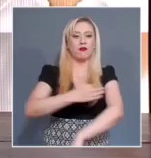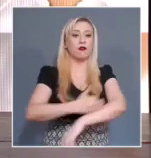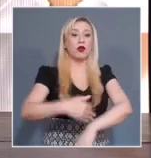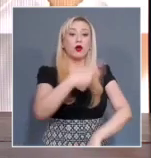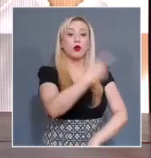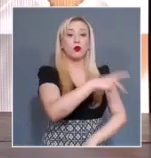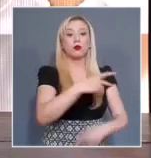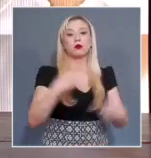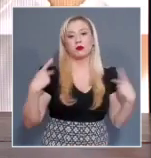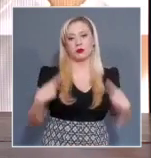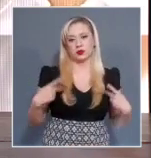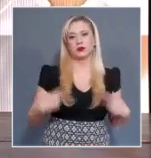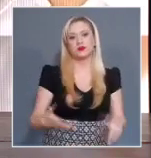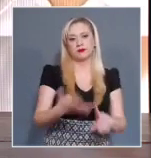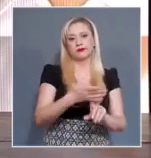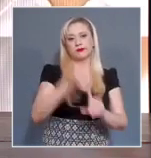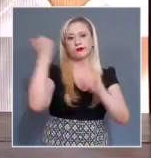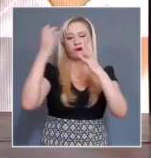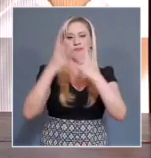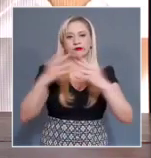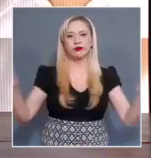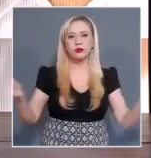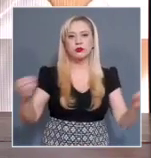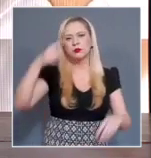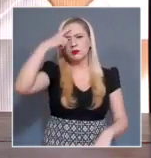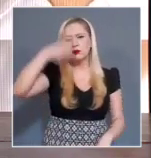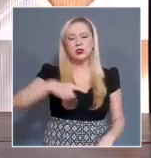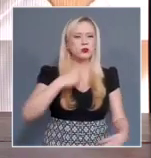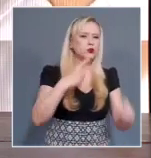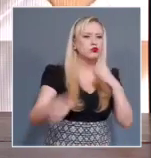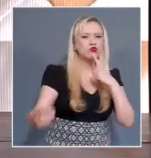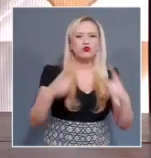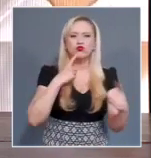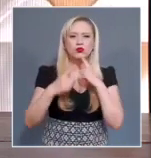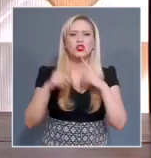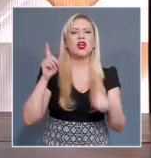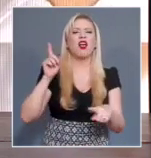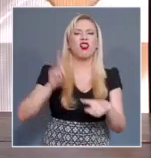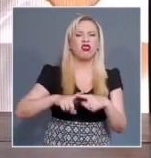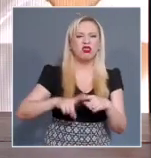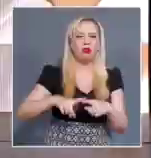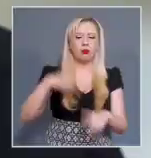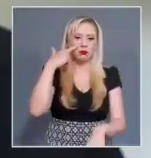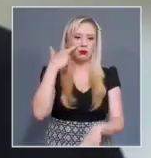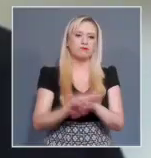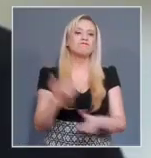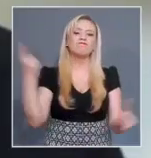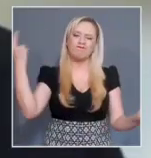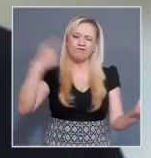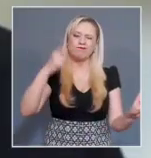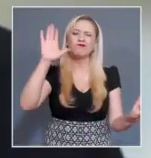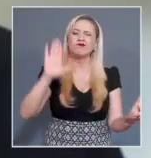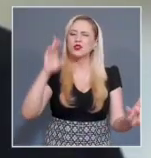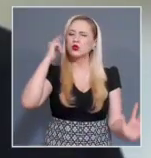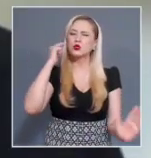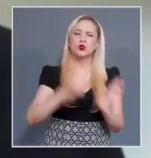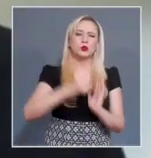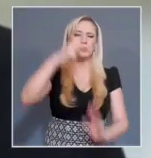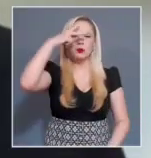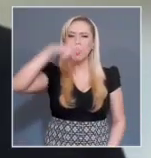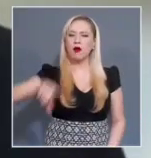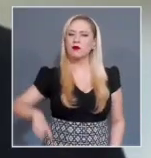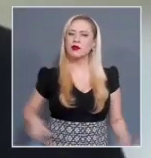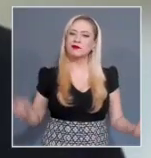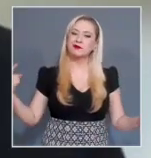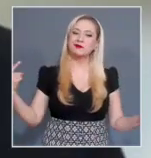desaparición forzada con el fin de determinar la posible responsabilidad del Estado mexicano. La Corte Interamericana